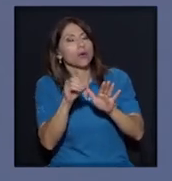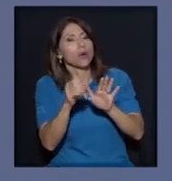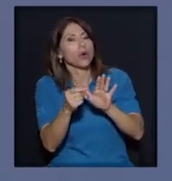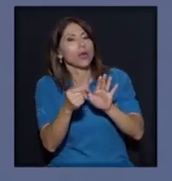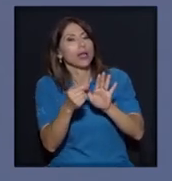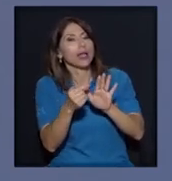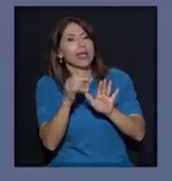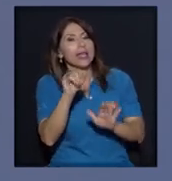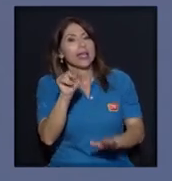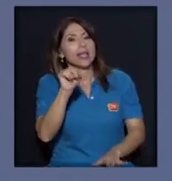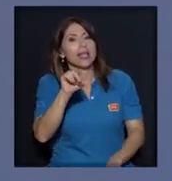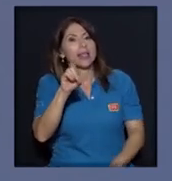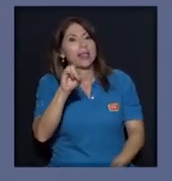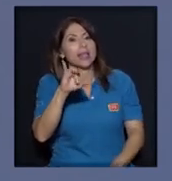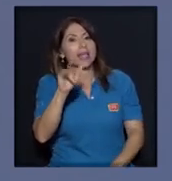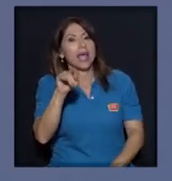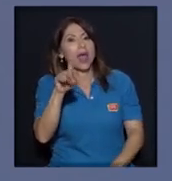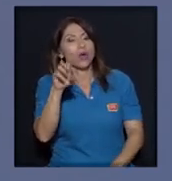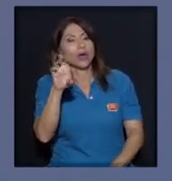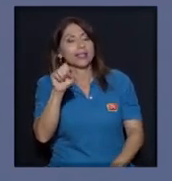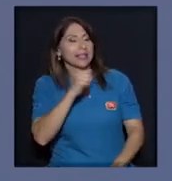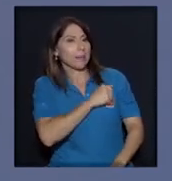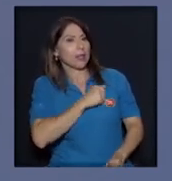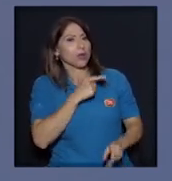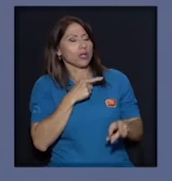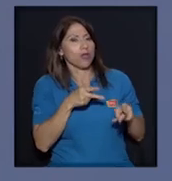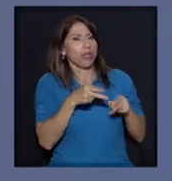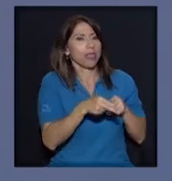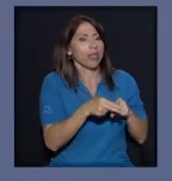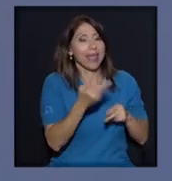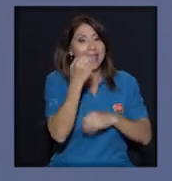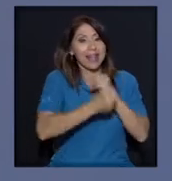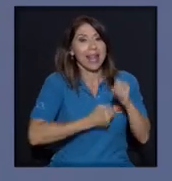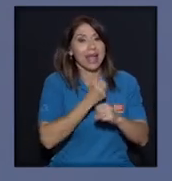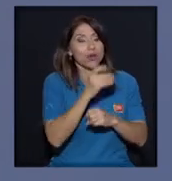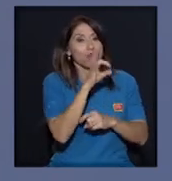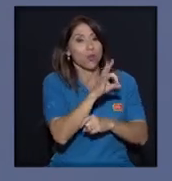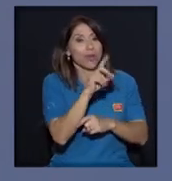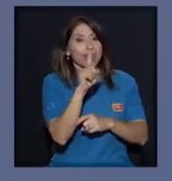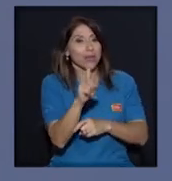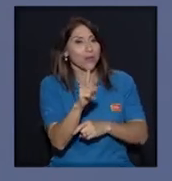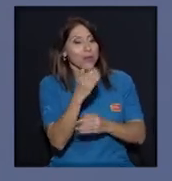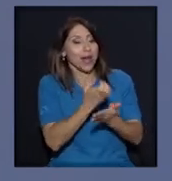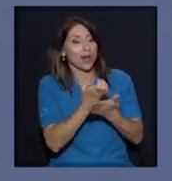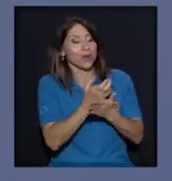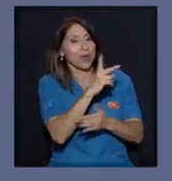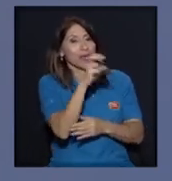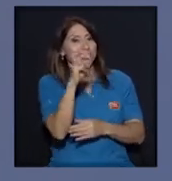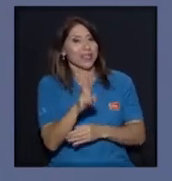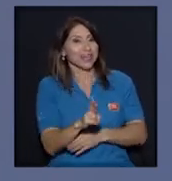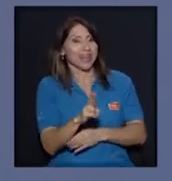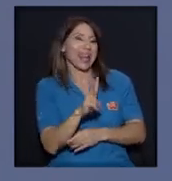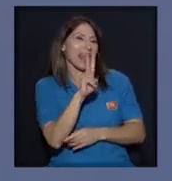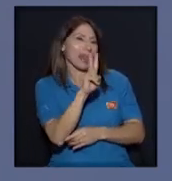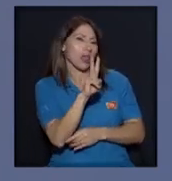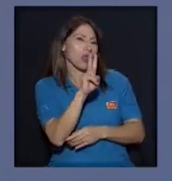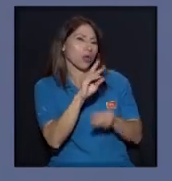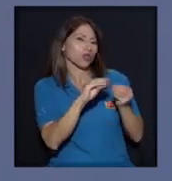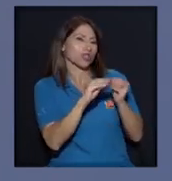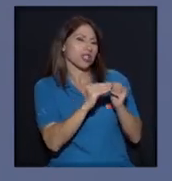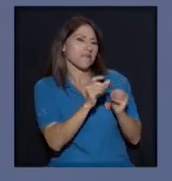en Costa Rica era de dos cifras y así, sin sacar el dato, debió haber andado como